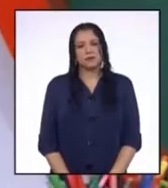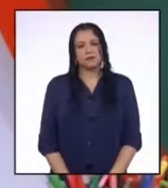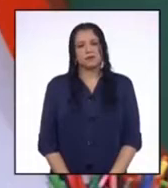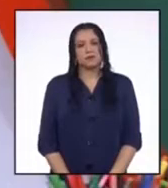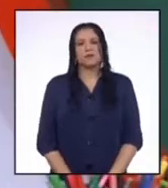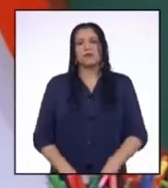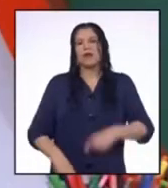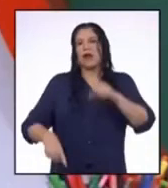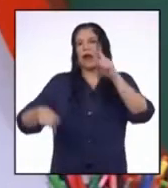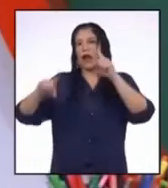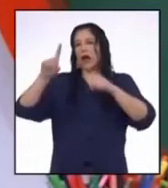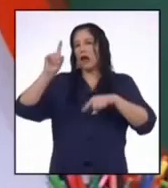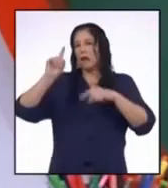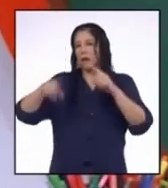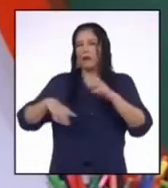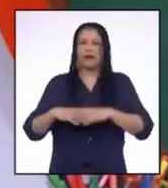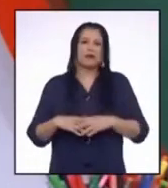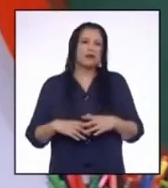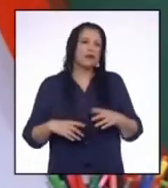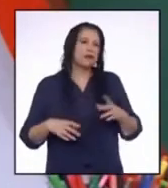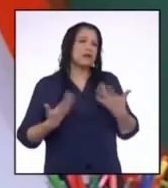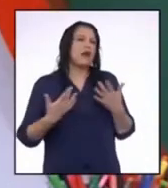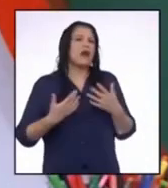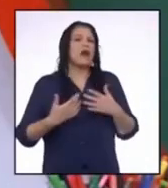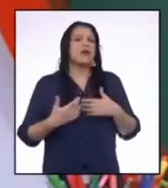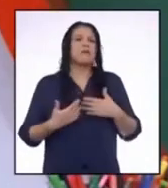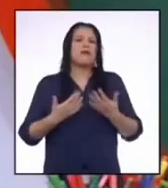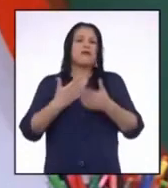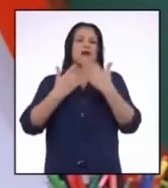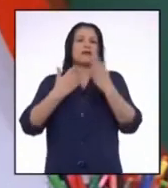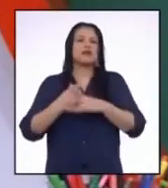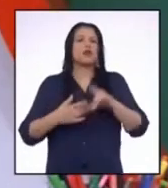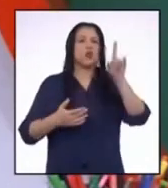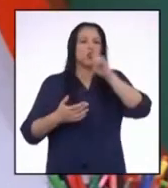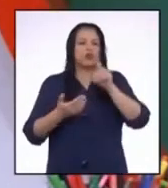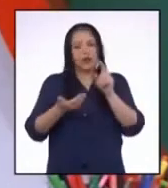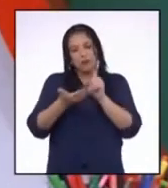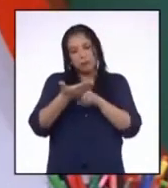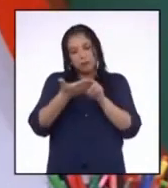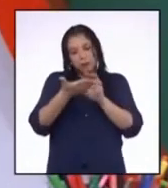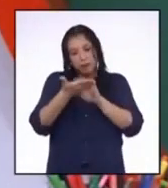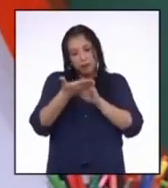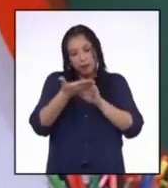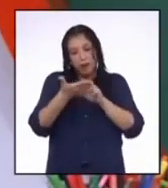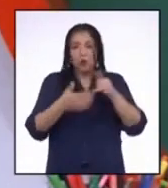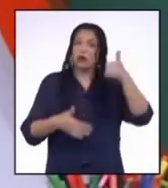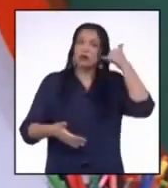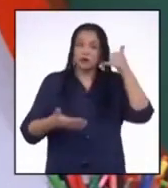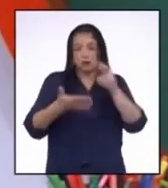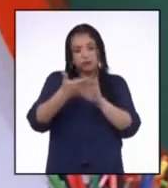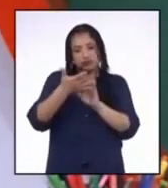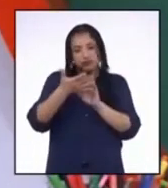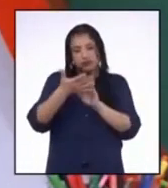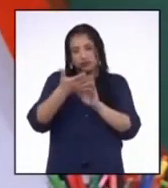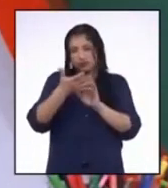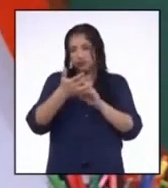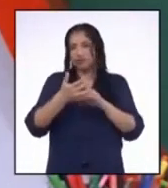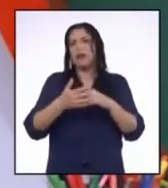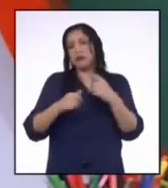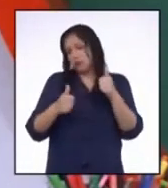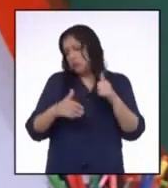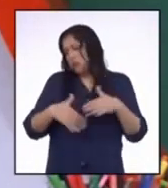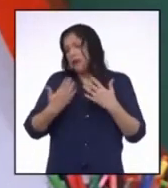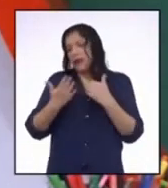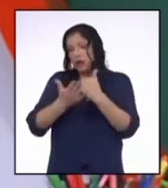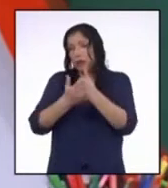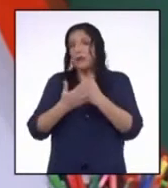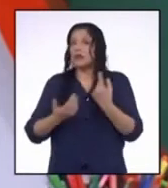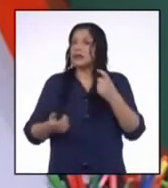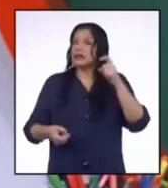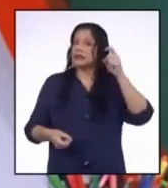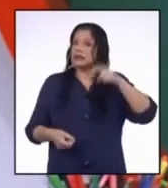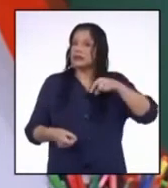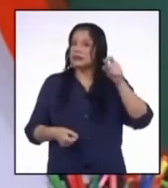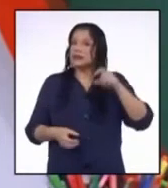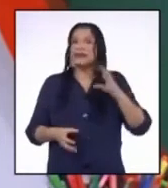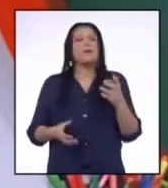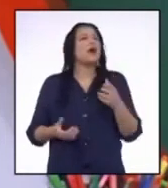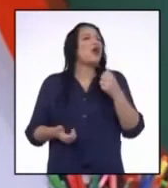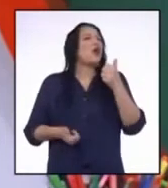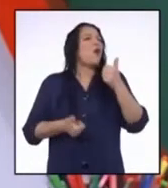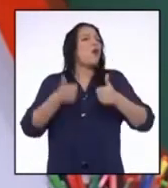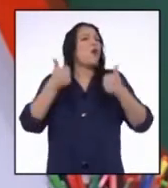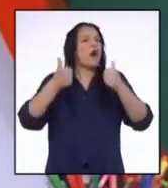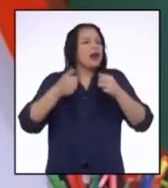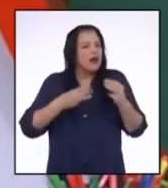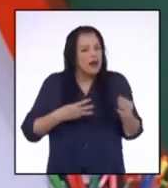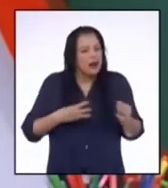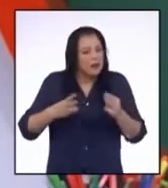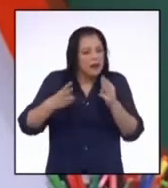A veces nos conformamos con usar la calculadora o los celulares para realizar estas operaciones. Y claro que ayudan, pero es necesario saber en qué